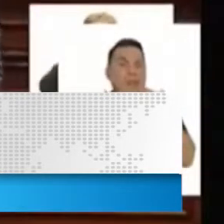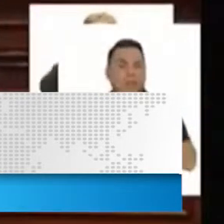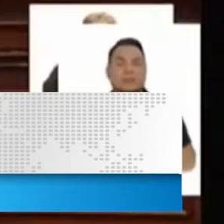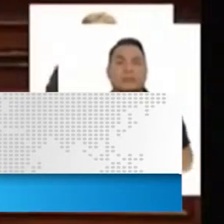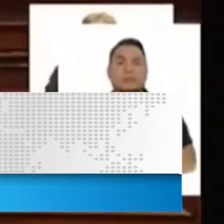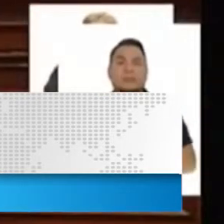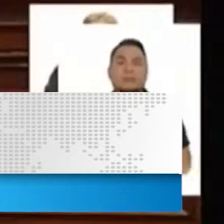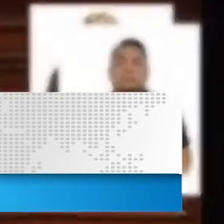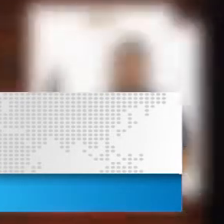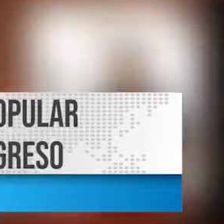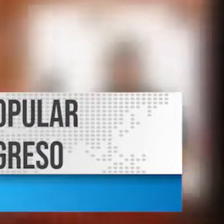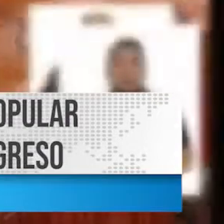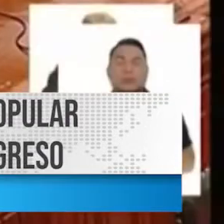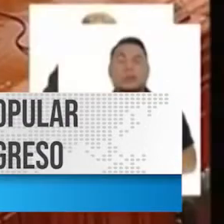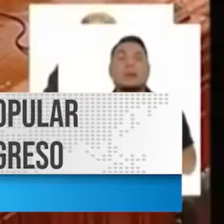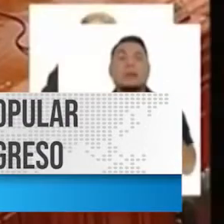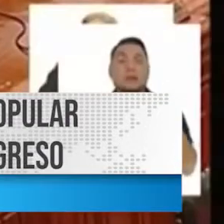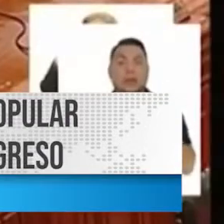gracias.